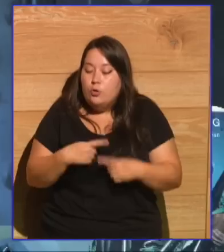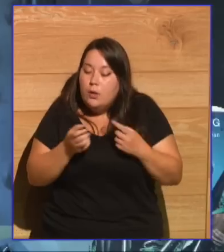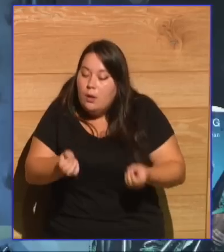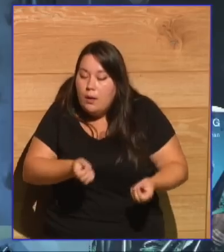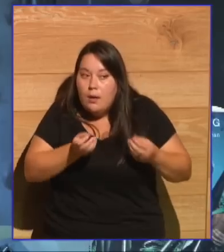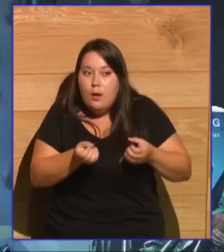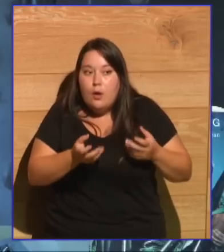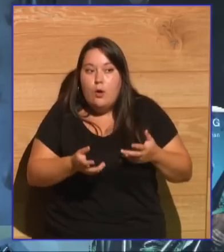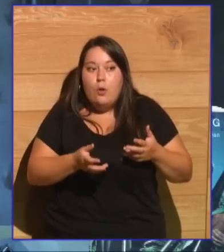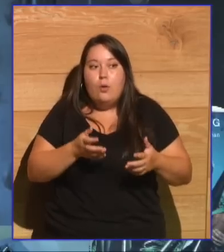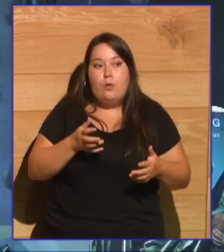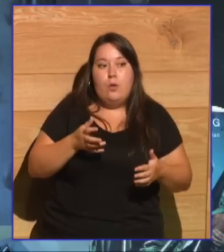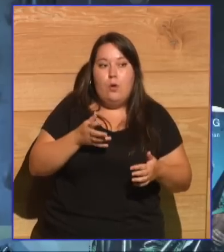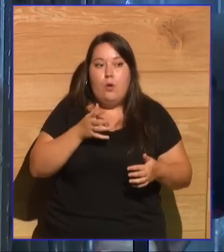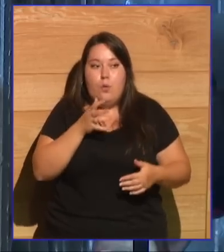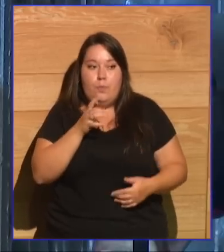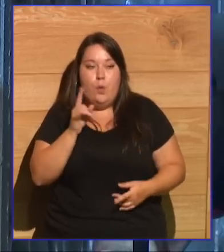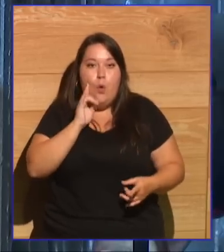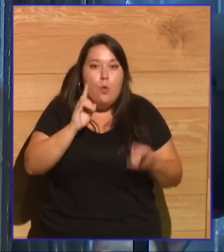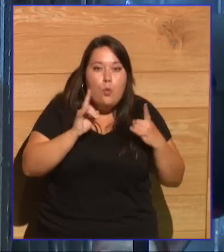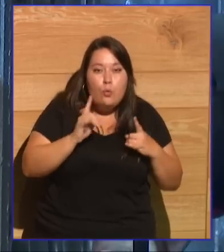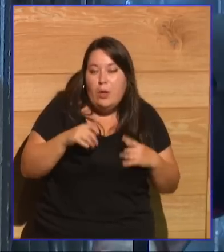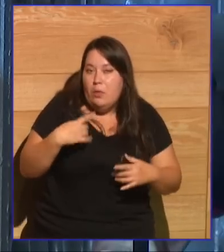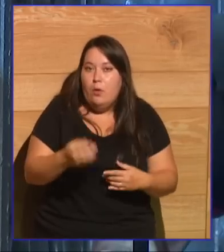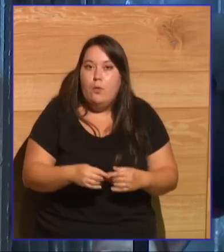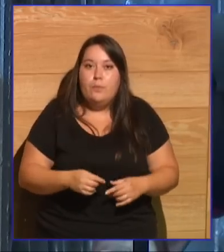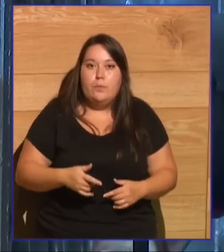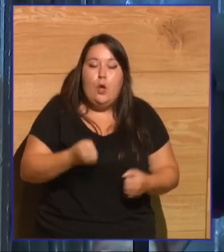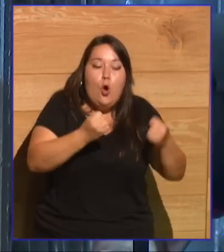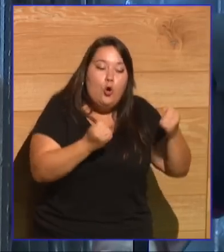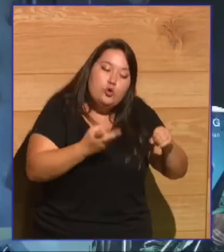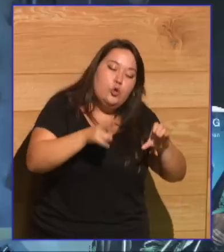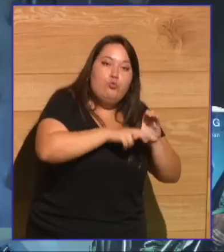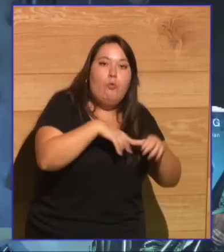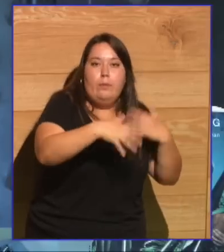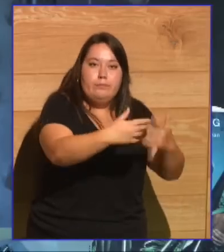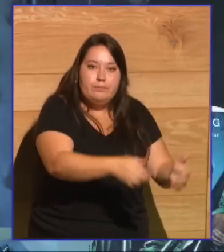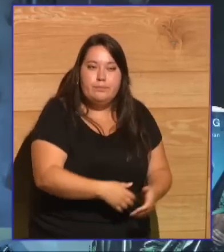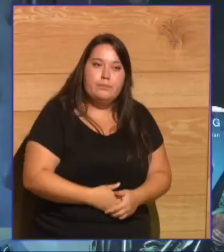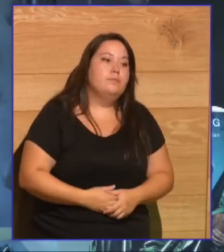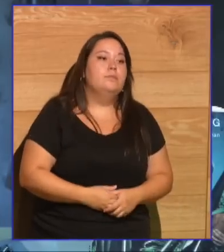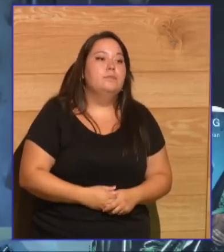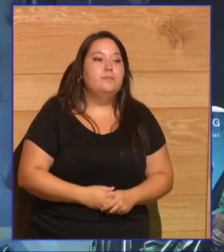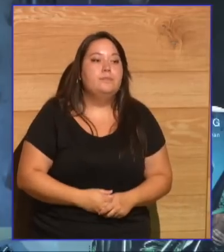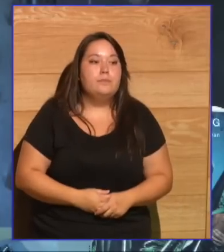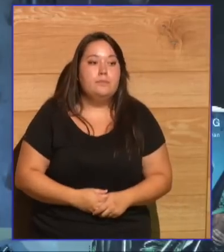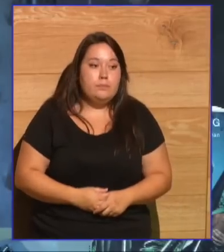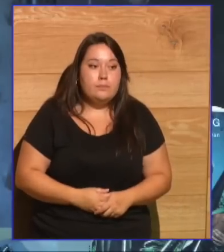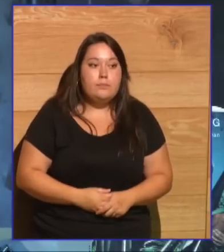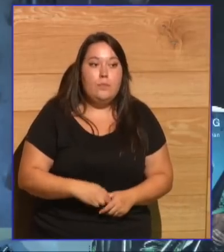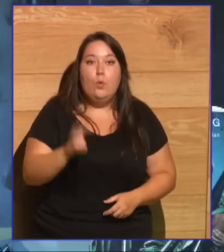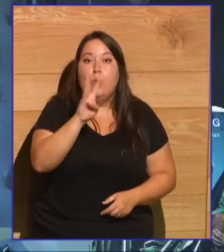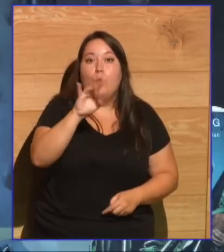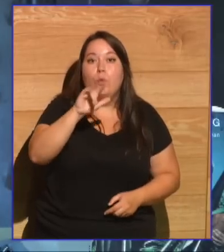cosas hacer los ruidos este es uno coches de su vez en el no te lo comas lo quería un niño la habitación huele y ahí john williams